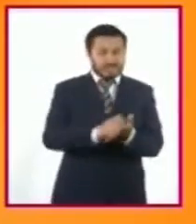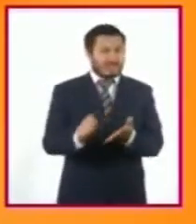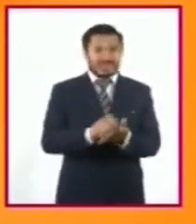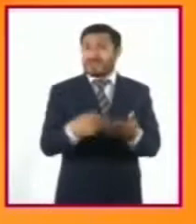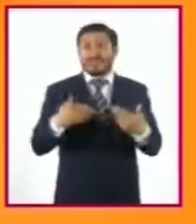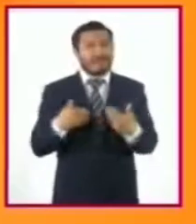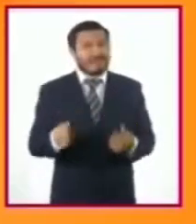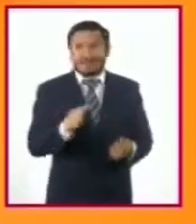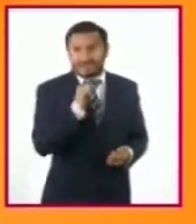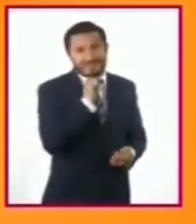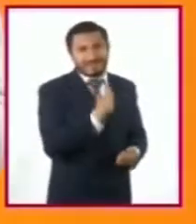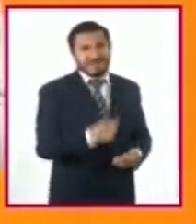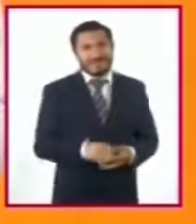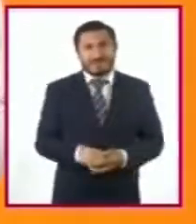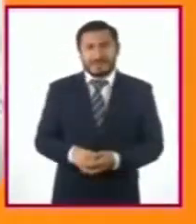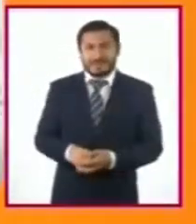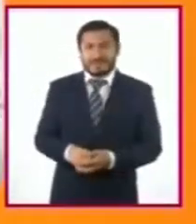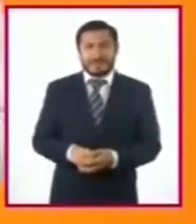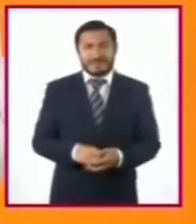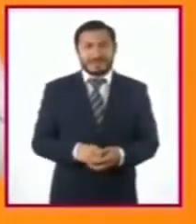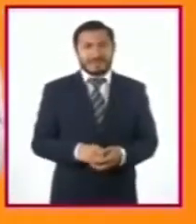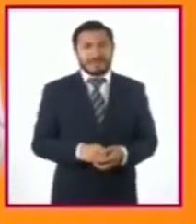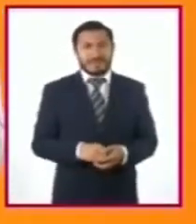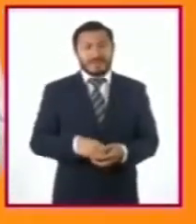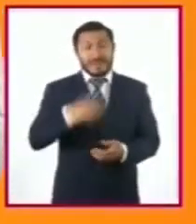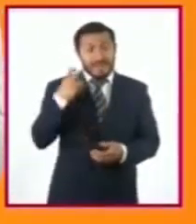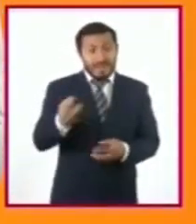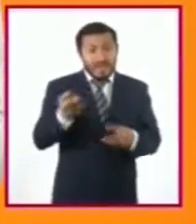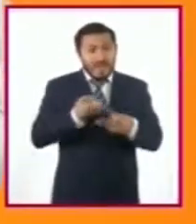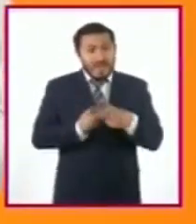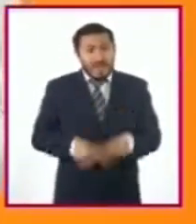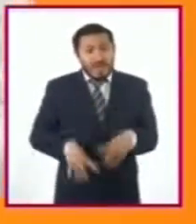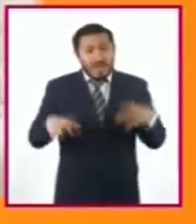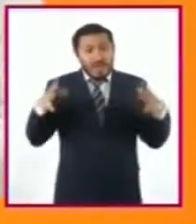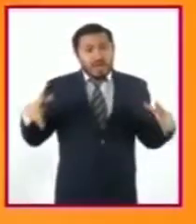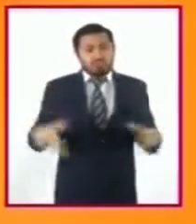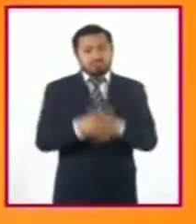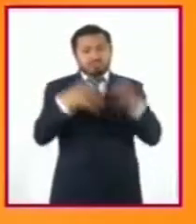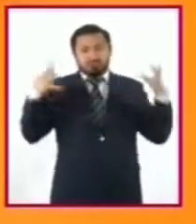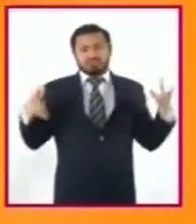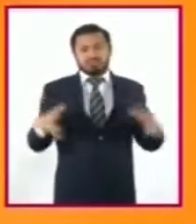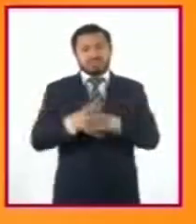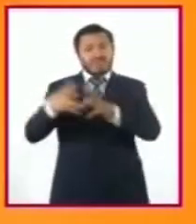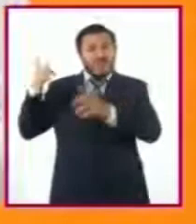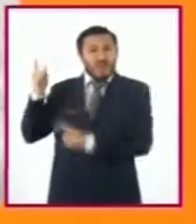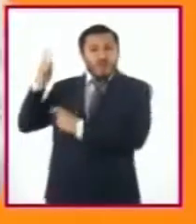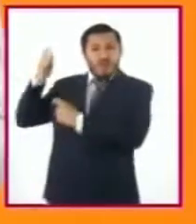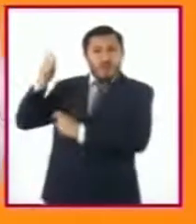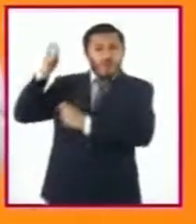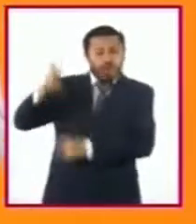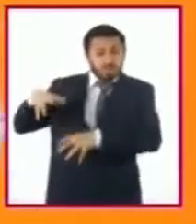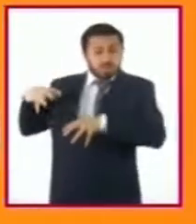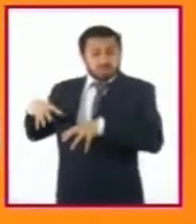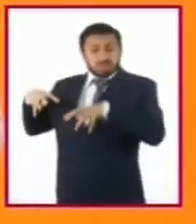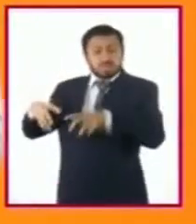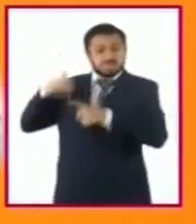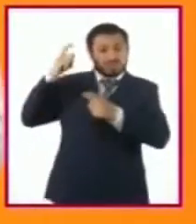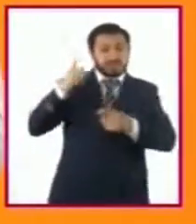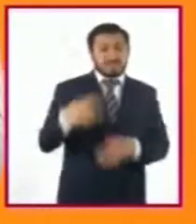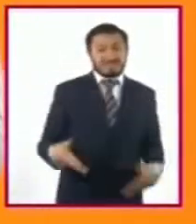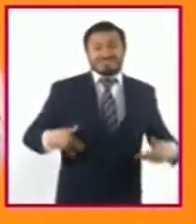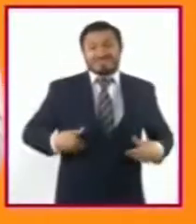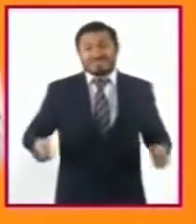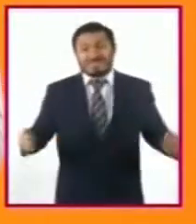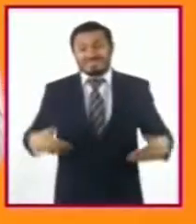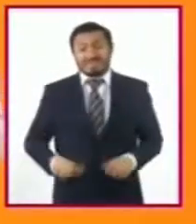bien. Cuando surgió esta corriente literaria, había guerras, protestas, hambre y enfermedades como